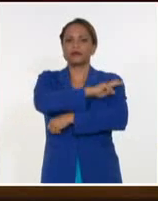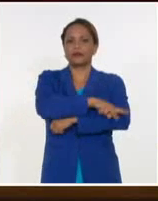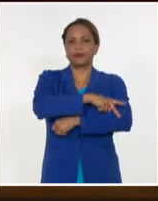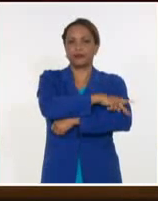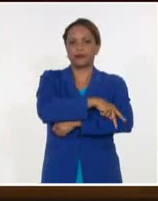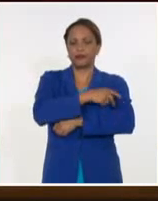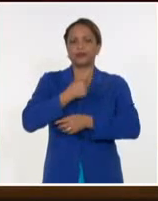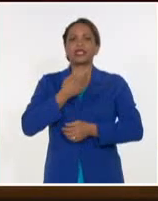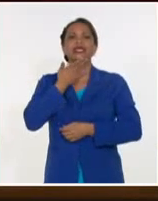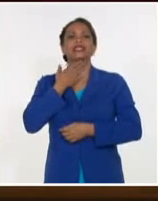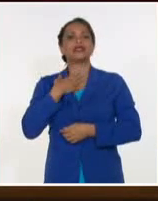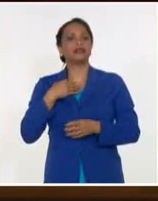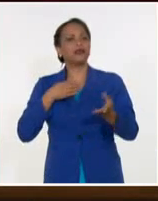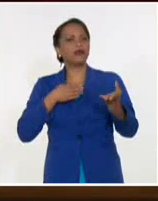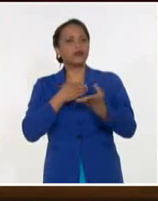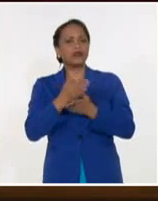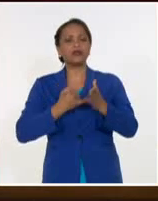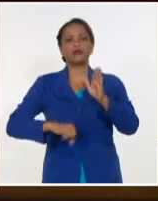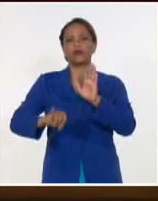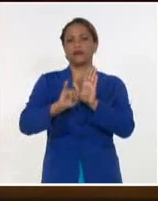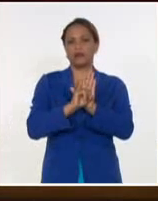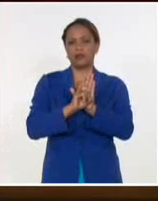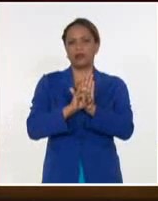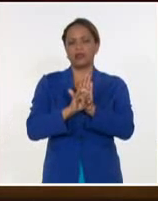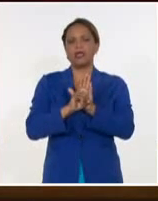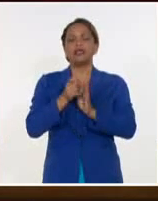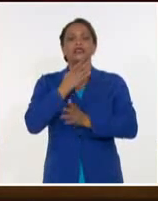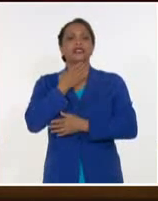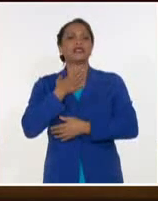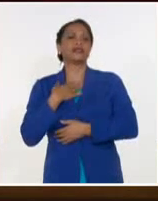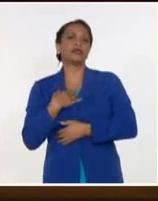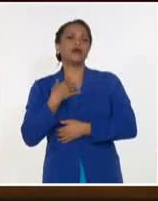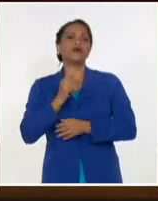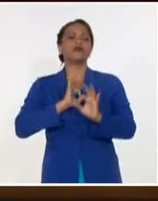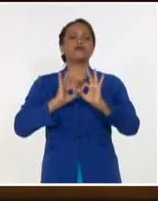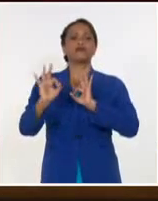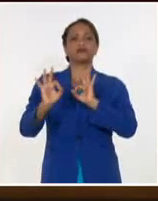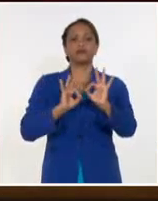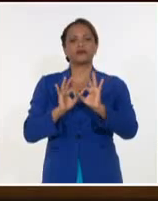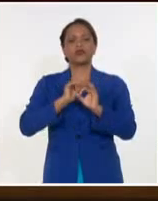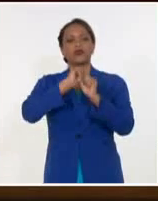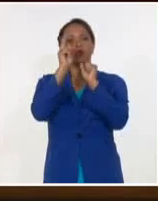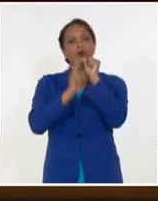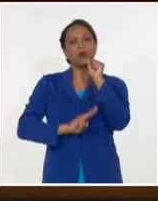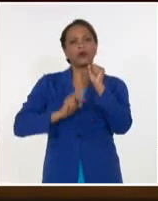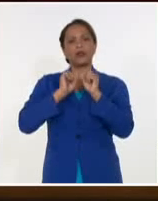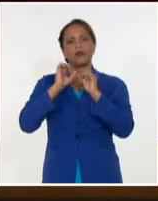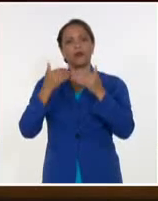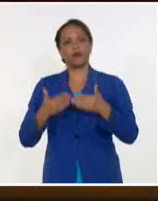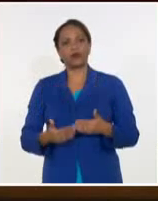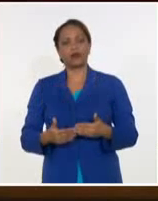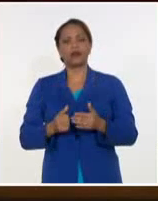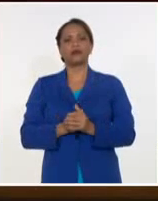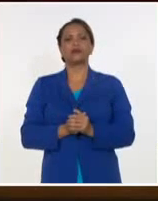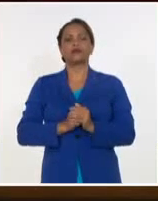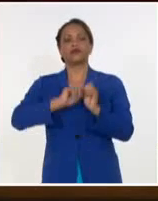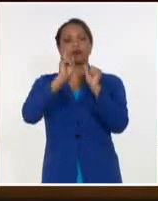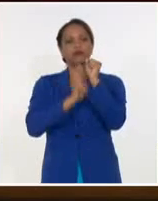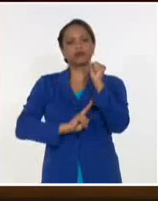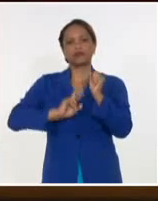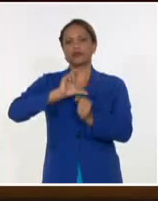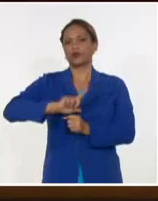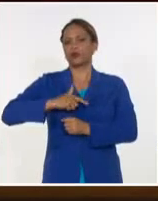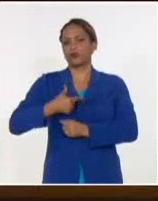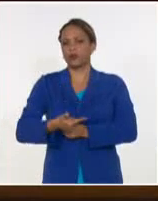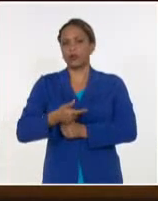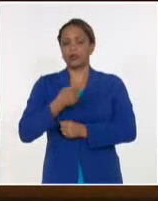su deseo de mantener su identidad, de su deseo de preservar sus valores morales, sus valores culturales,